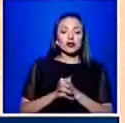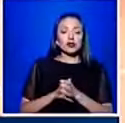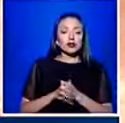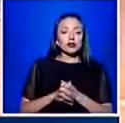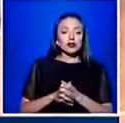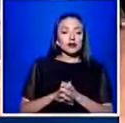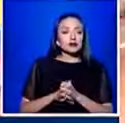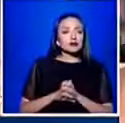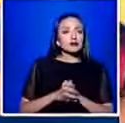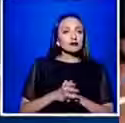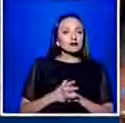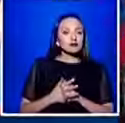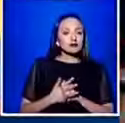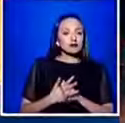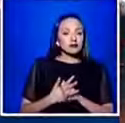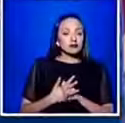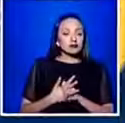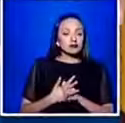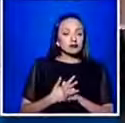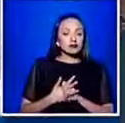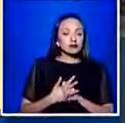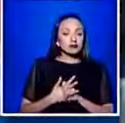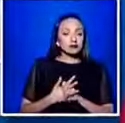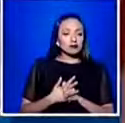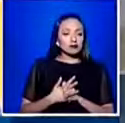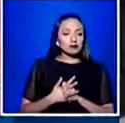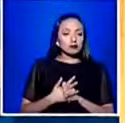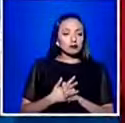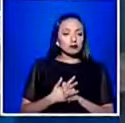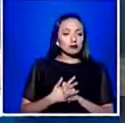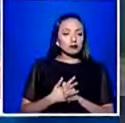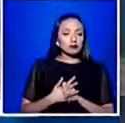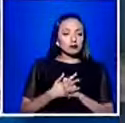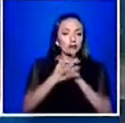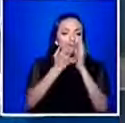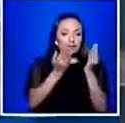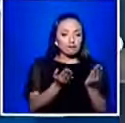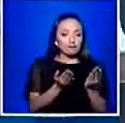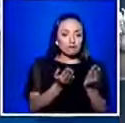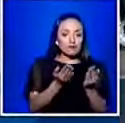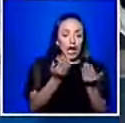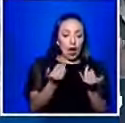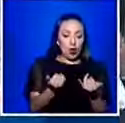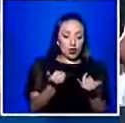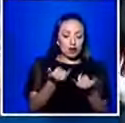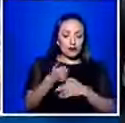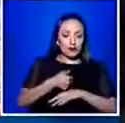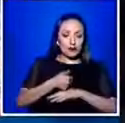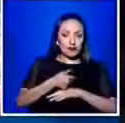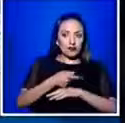gracias. El día de hoy también se hace en este acto solemne de los estudiantes,